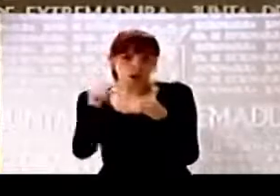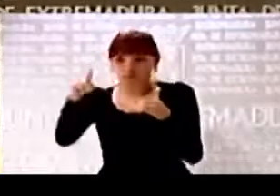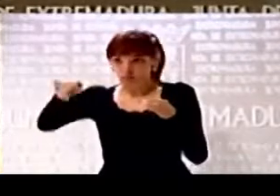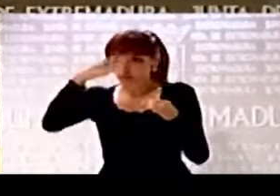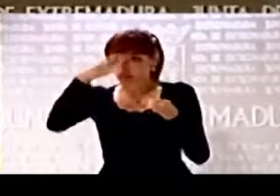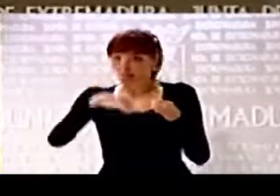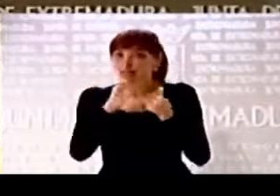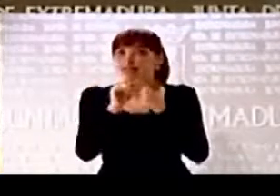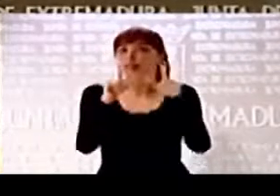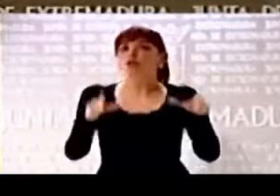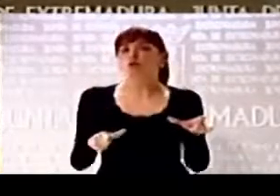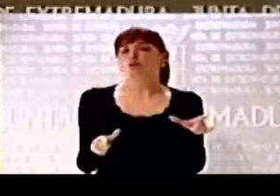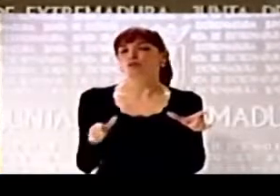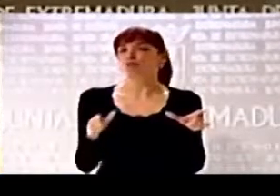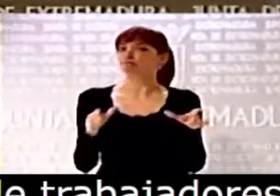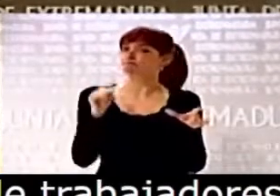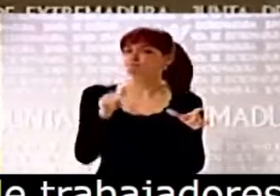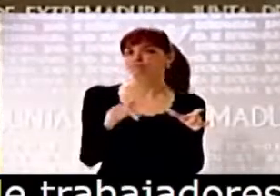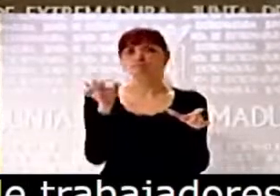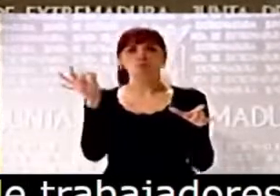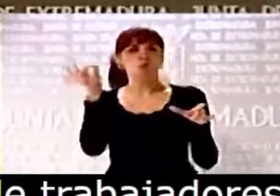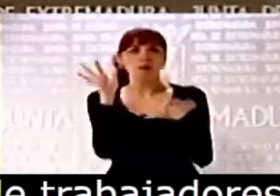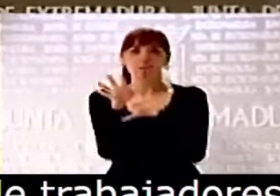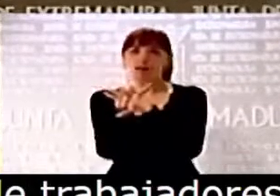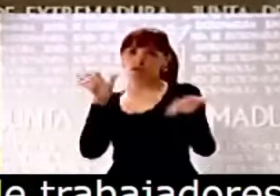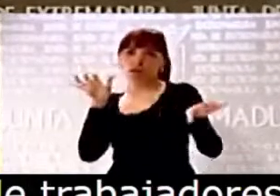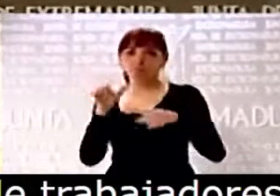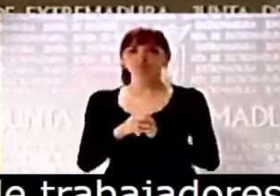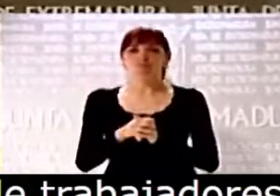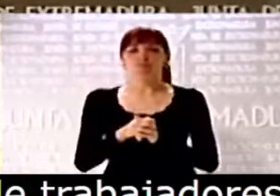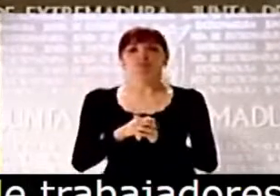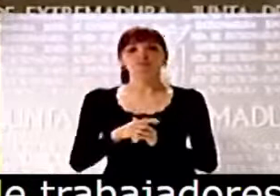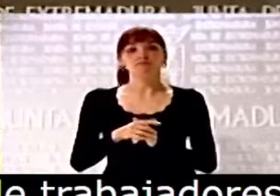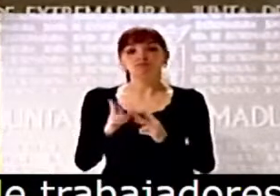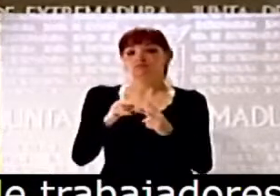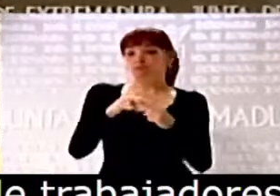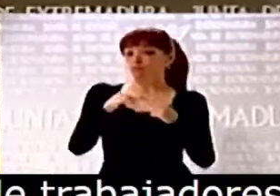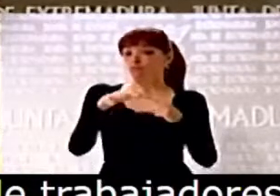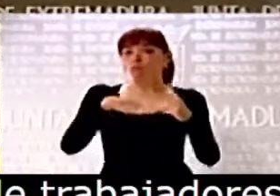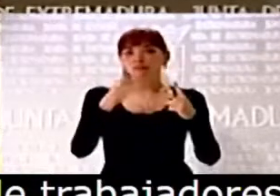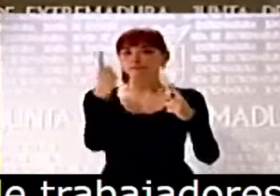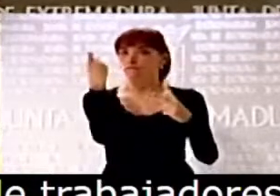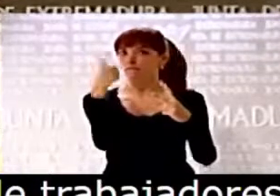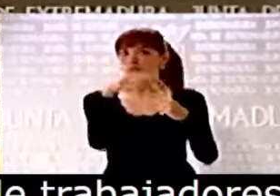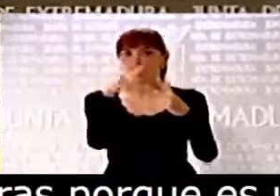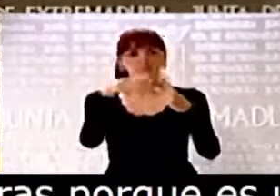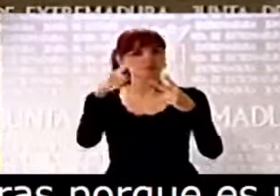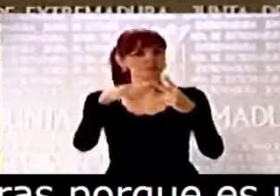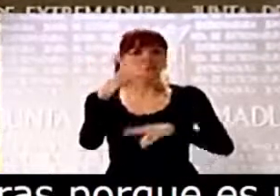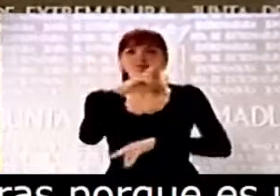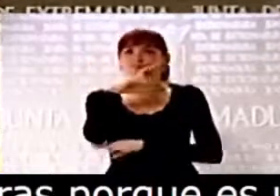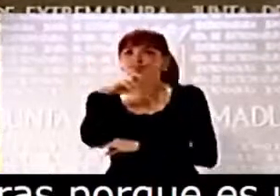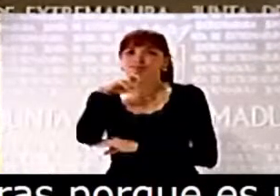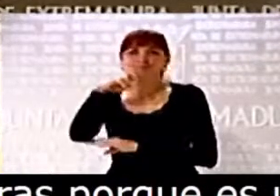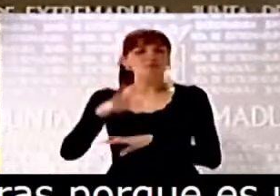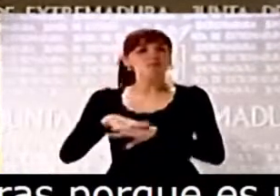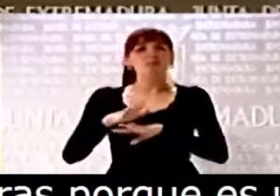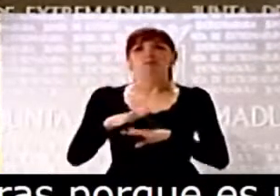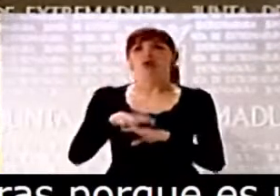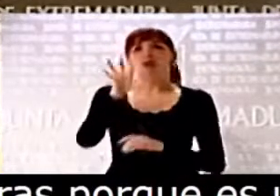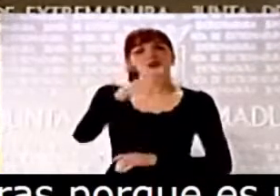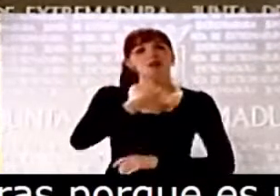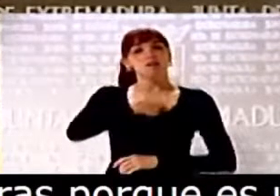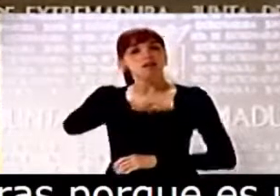es un sector enormemente feminizado. Ambas cosas son absolutamente imprescindibles para asegurar que la reconstrucción de nuestro